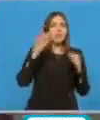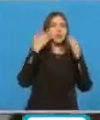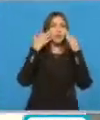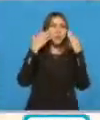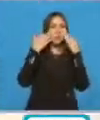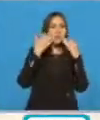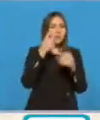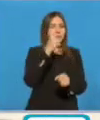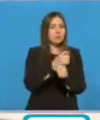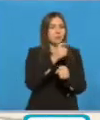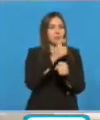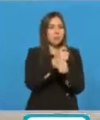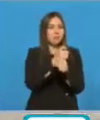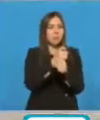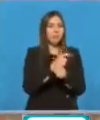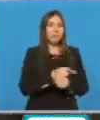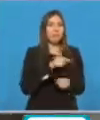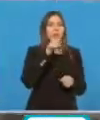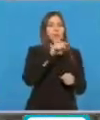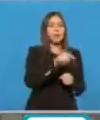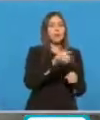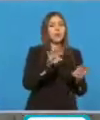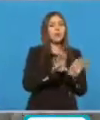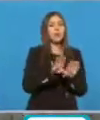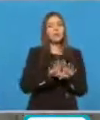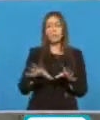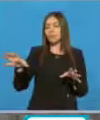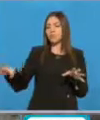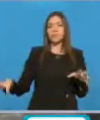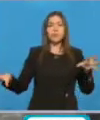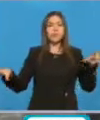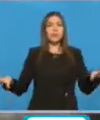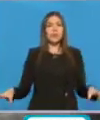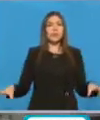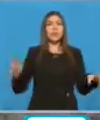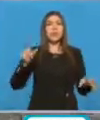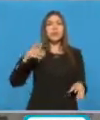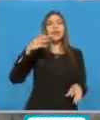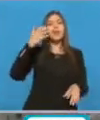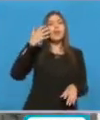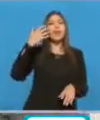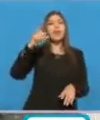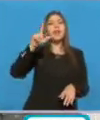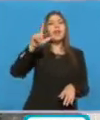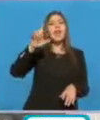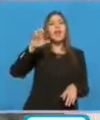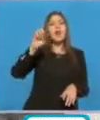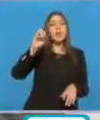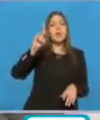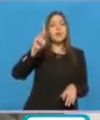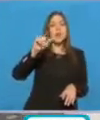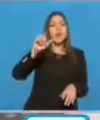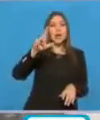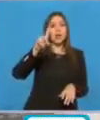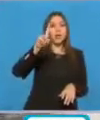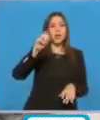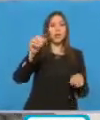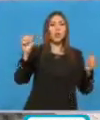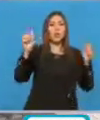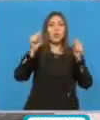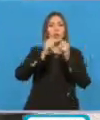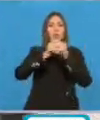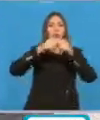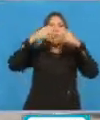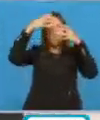En principio, estos grandes leopardos, que no son leones, son leopardos con penacho